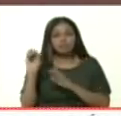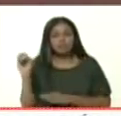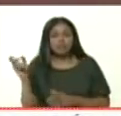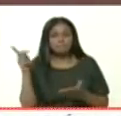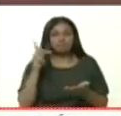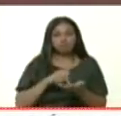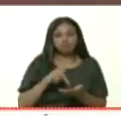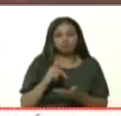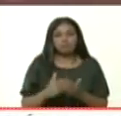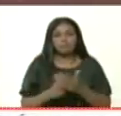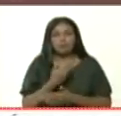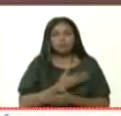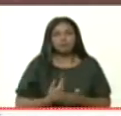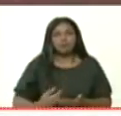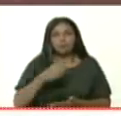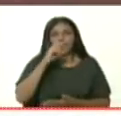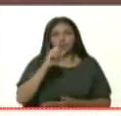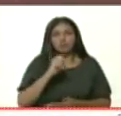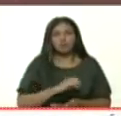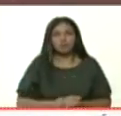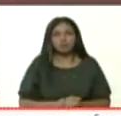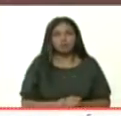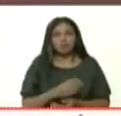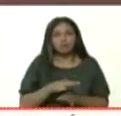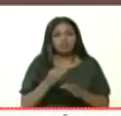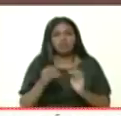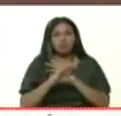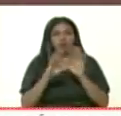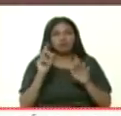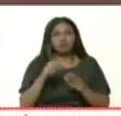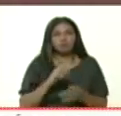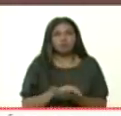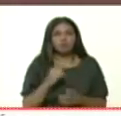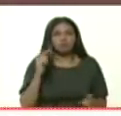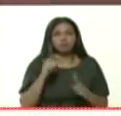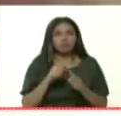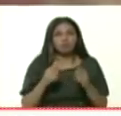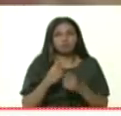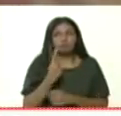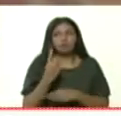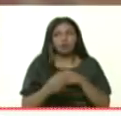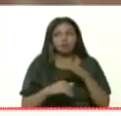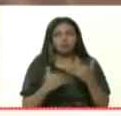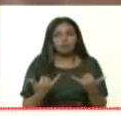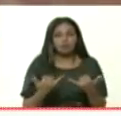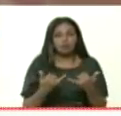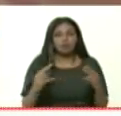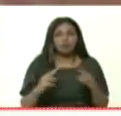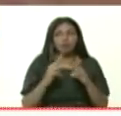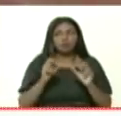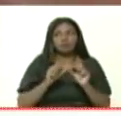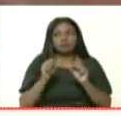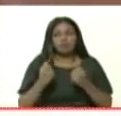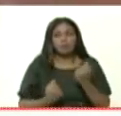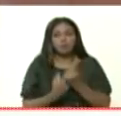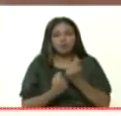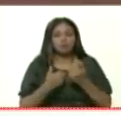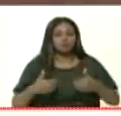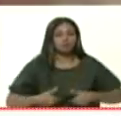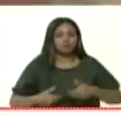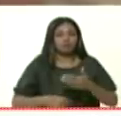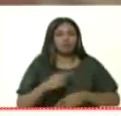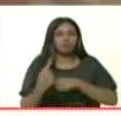delegadas. Ahí el presidente constitucional de la República ha dejado claro que el objetivo principal de este encuentro es seguir apoyando los esfuerzos